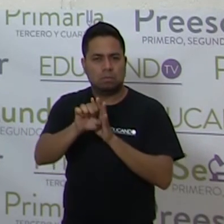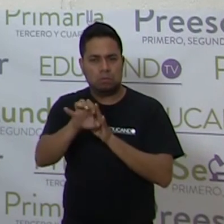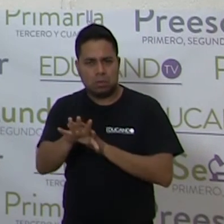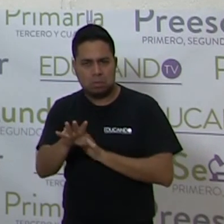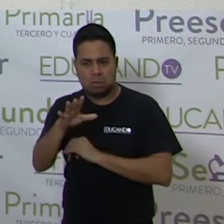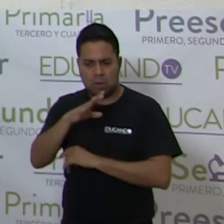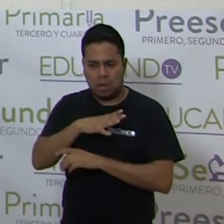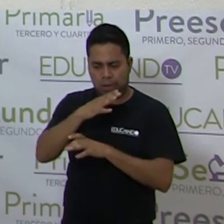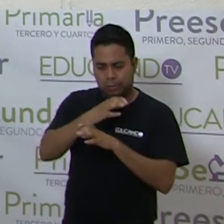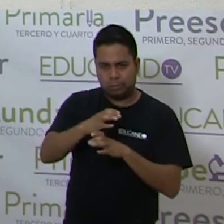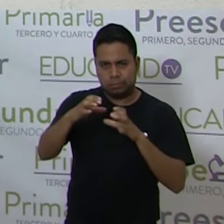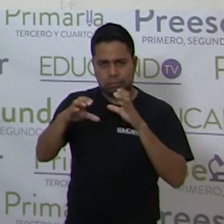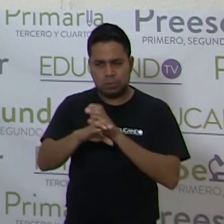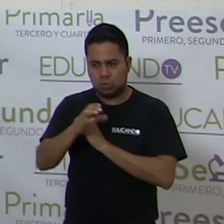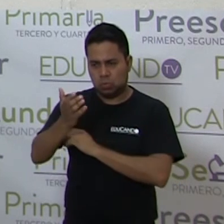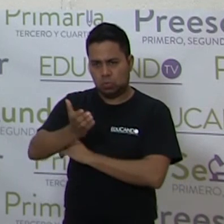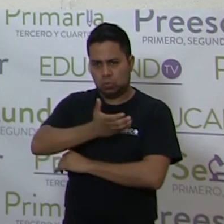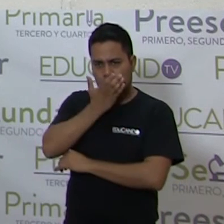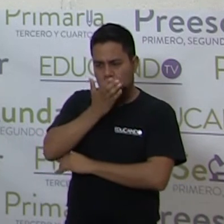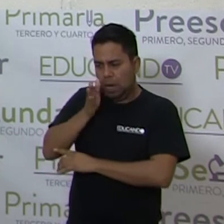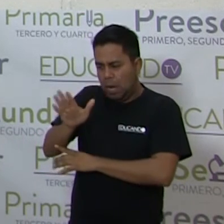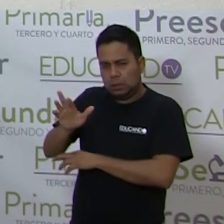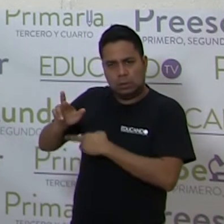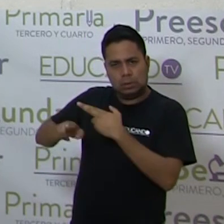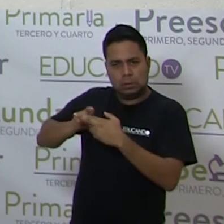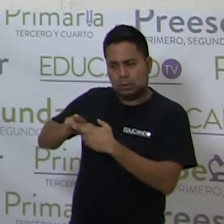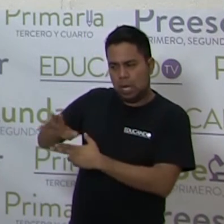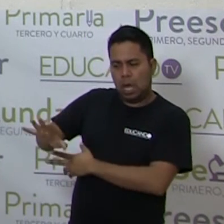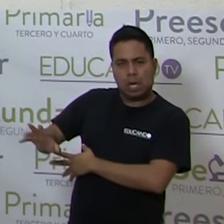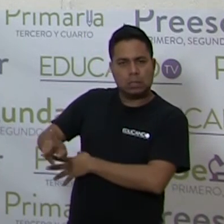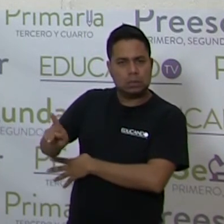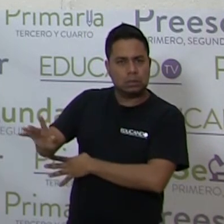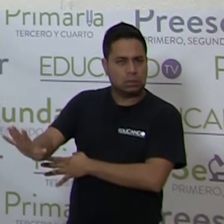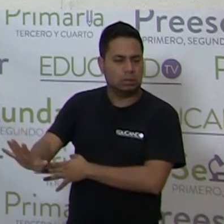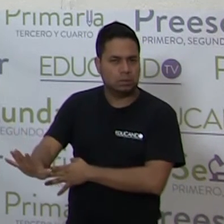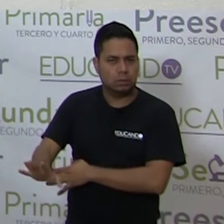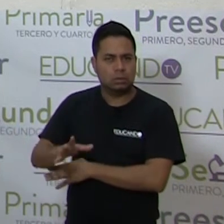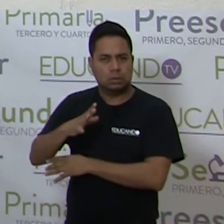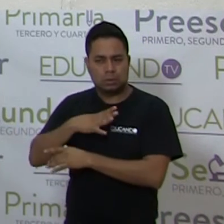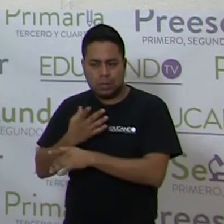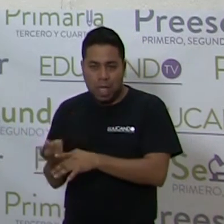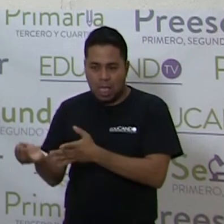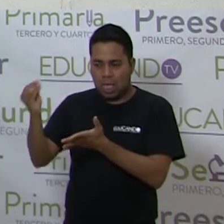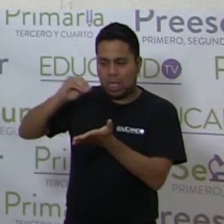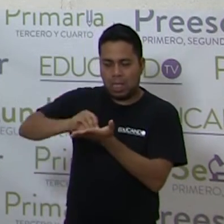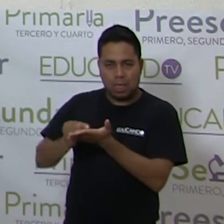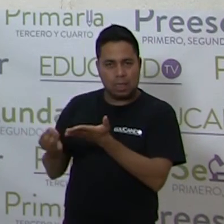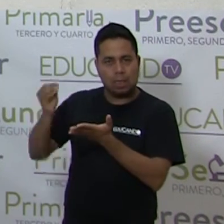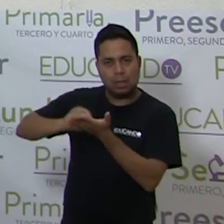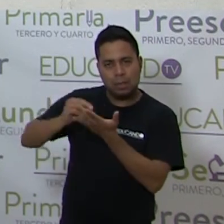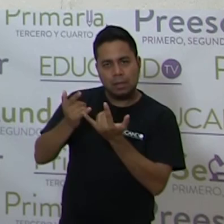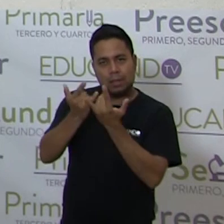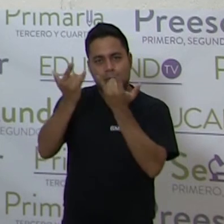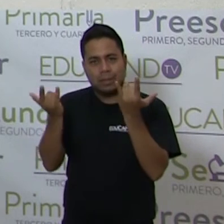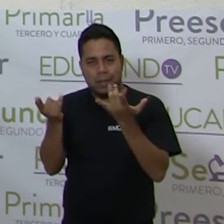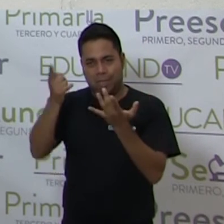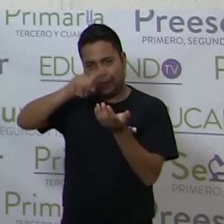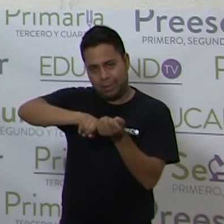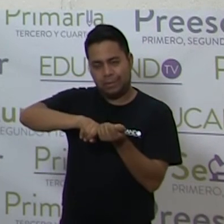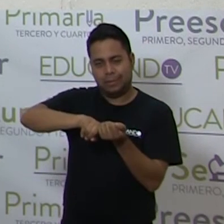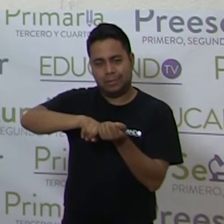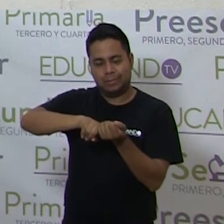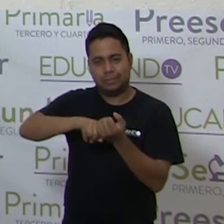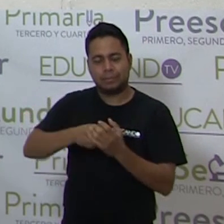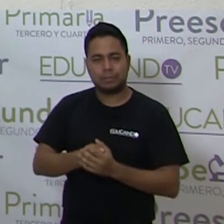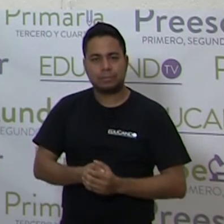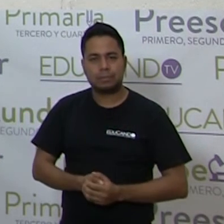ciertos elementos típicos de la región están representados en estos textos y